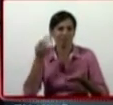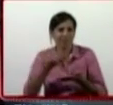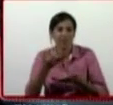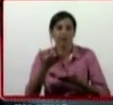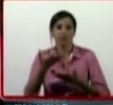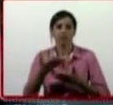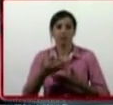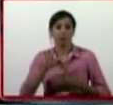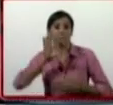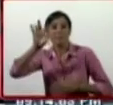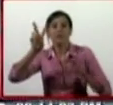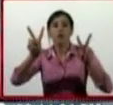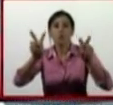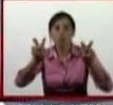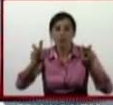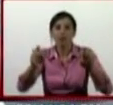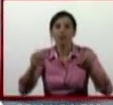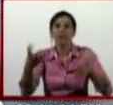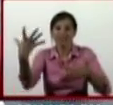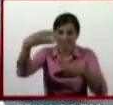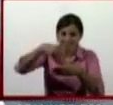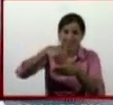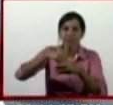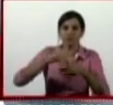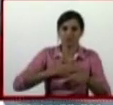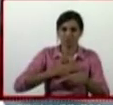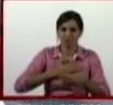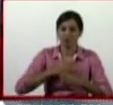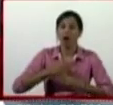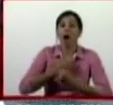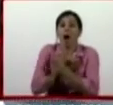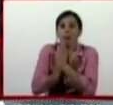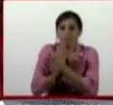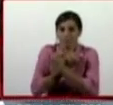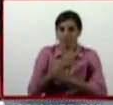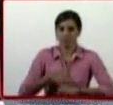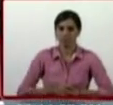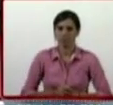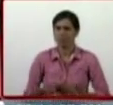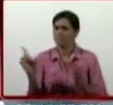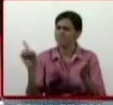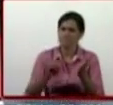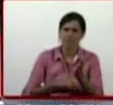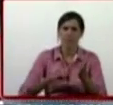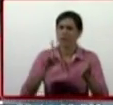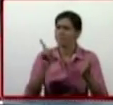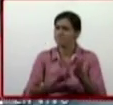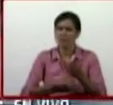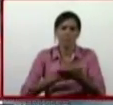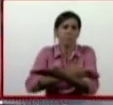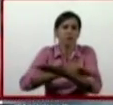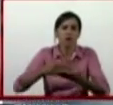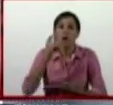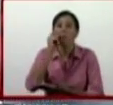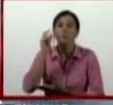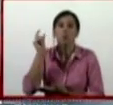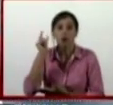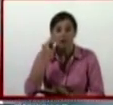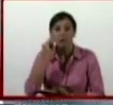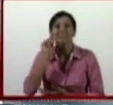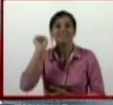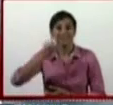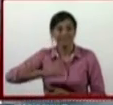que está allí, en el espíritu de amor de miles de millones de hombres y mujeres que